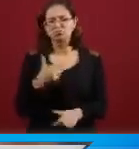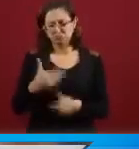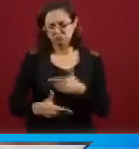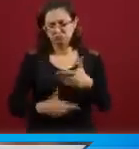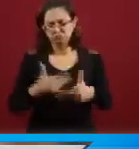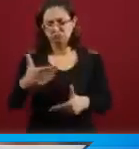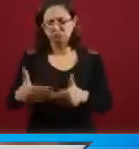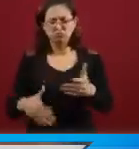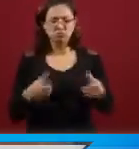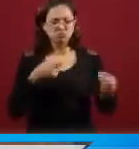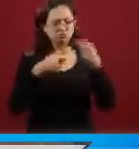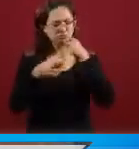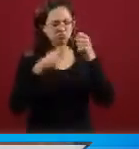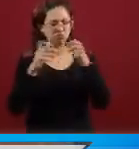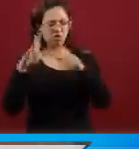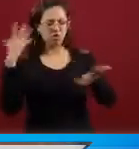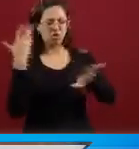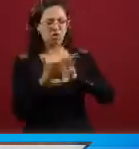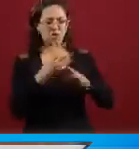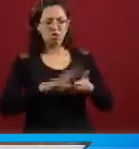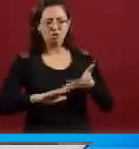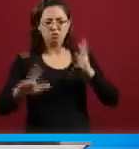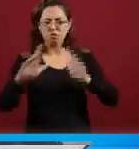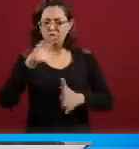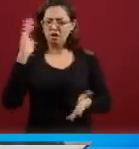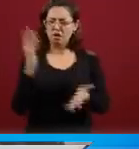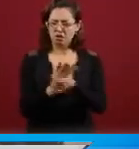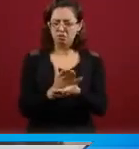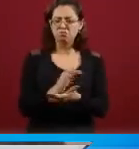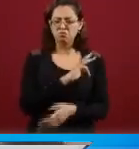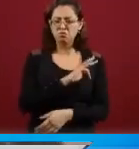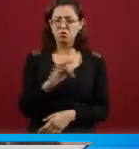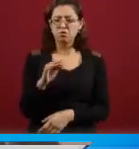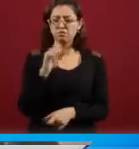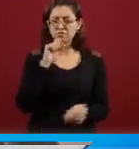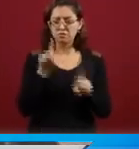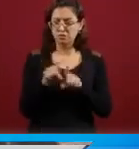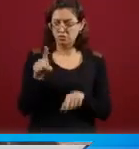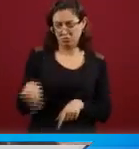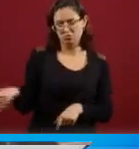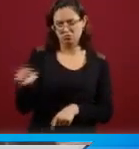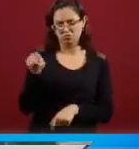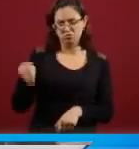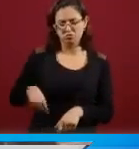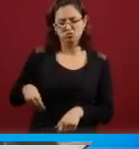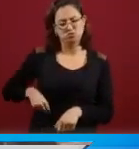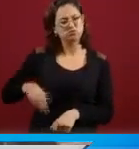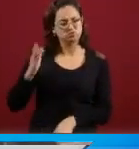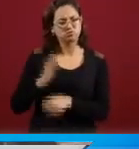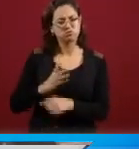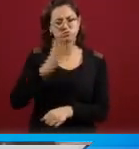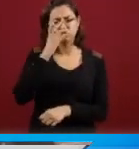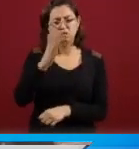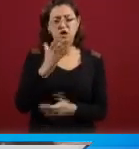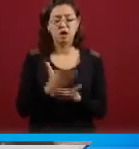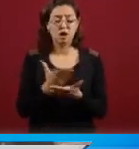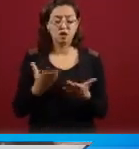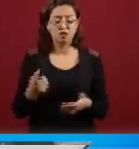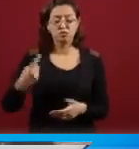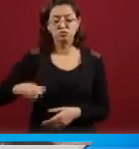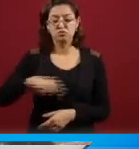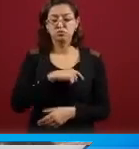violencia en el país. Durante el periodo neoliberal o neoporfirista, se optó por incrementar la desigualdad. México ha padecido de la pérdida de